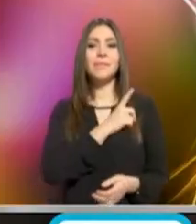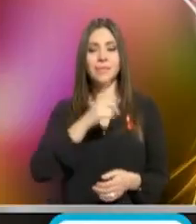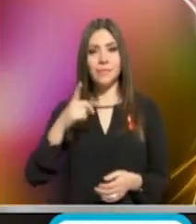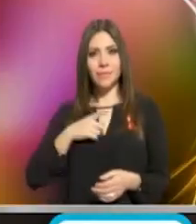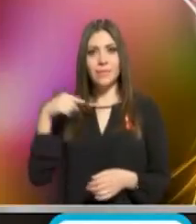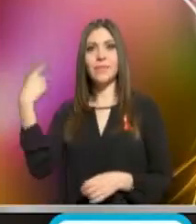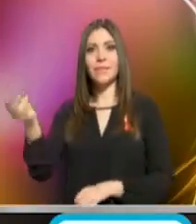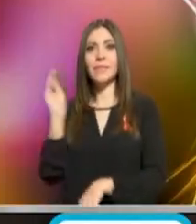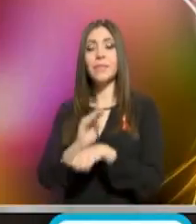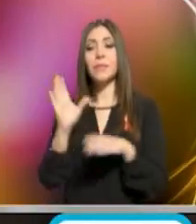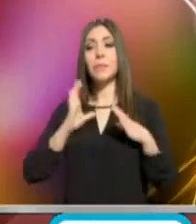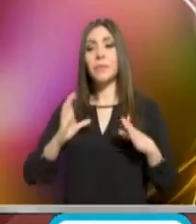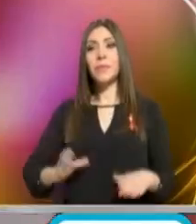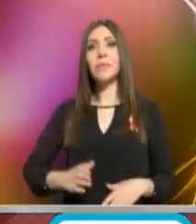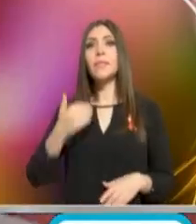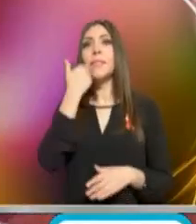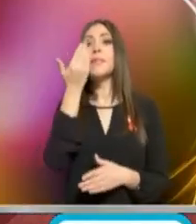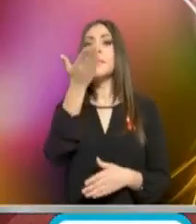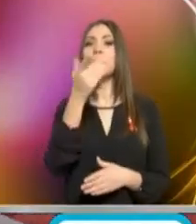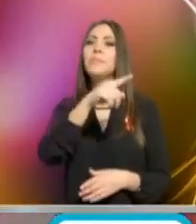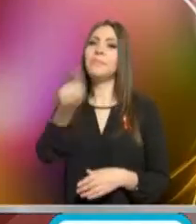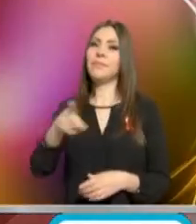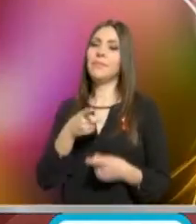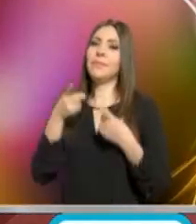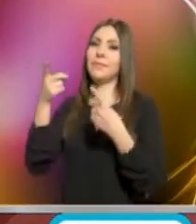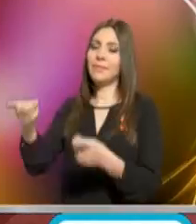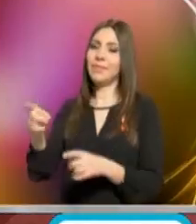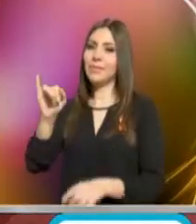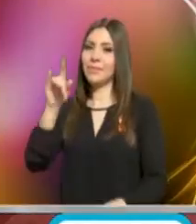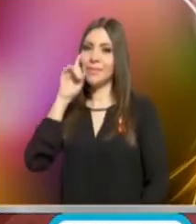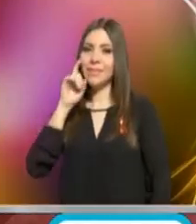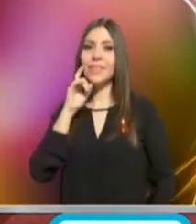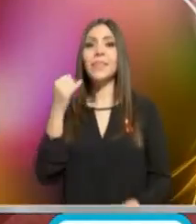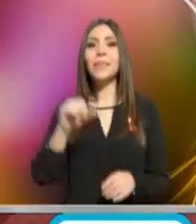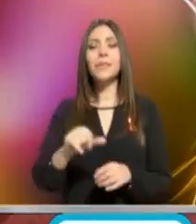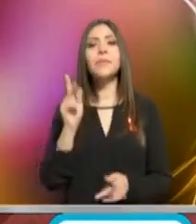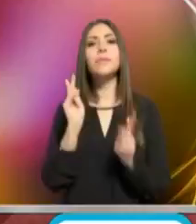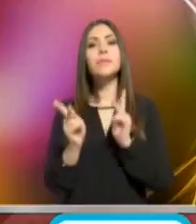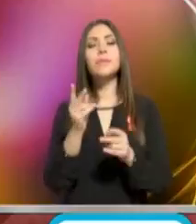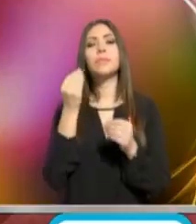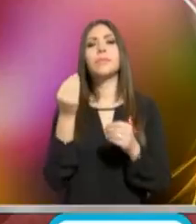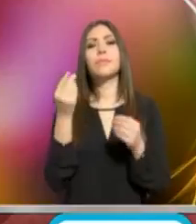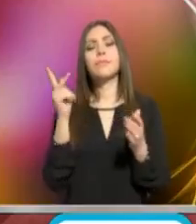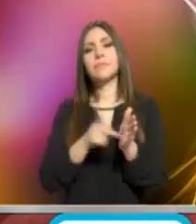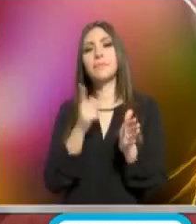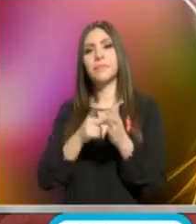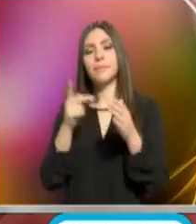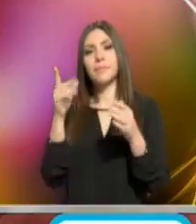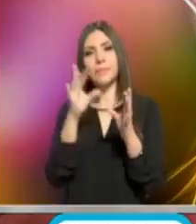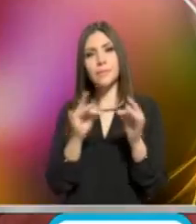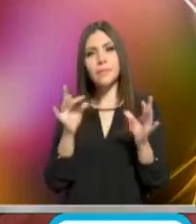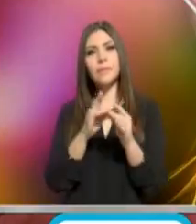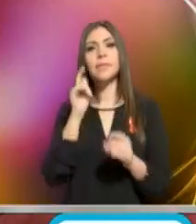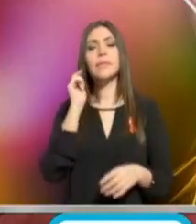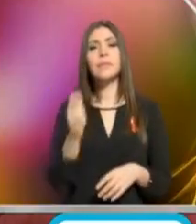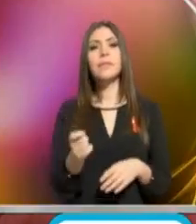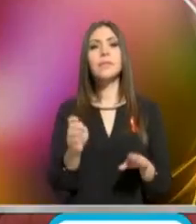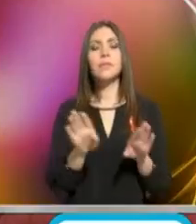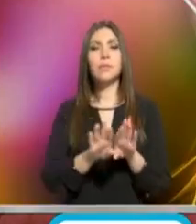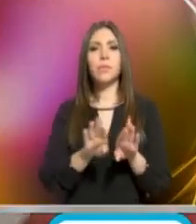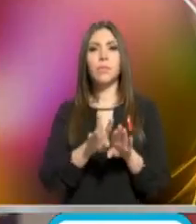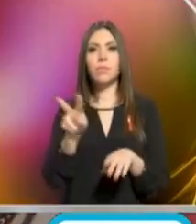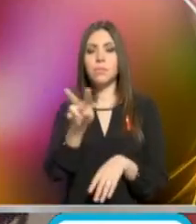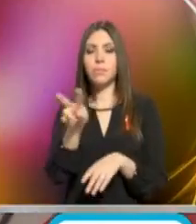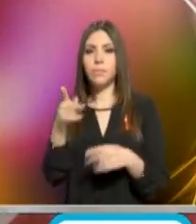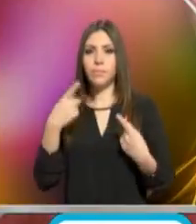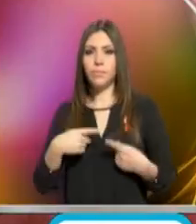caso al cuerpo. Él lo pide, uno lo satisface. Y hoy, bueno, pues fíjate que hemos hablado muchas veces aquí en el programa que una relación